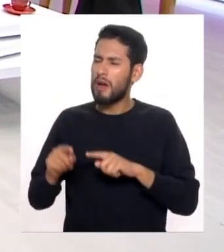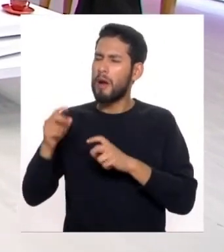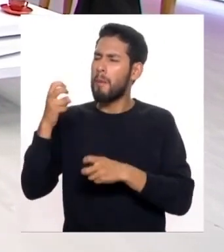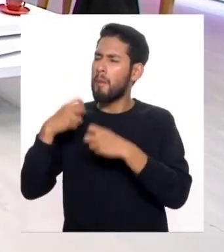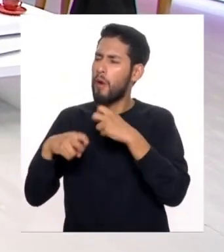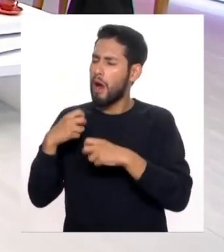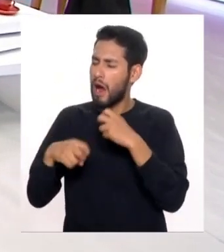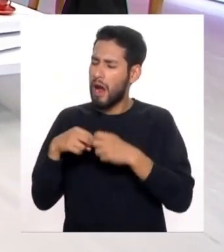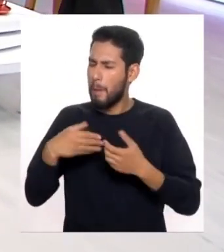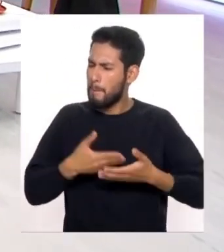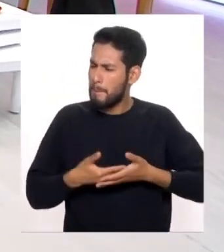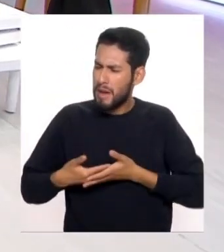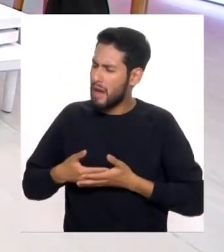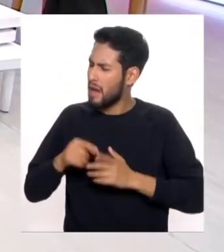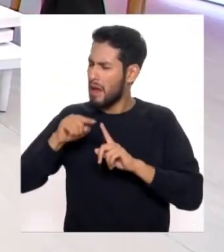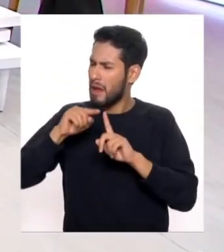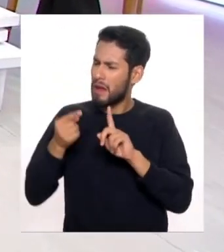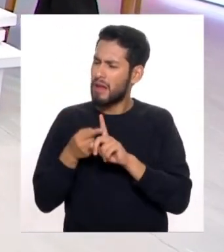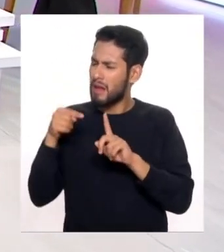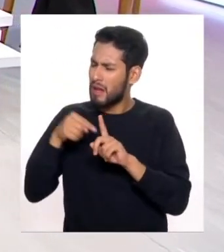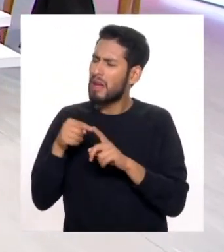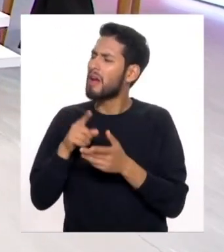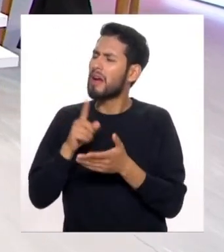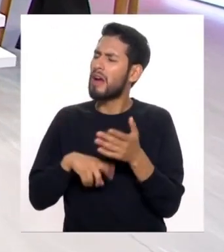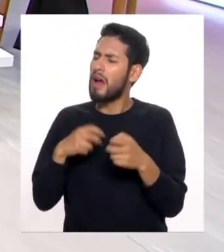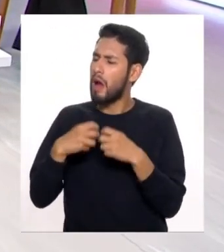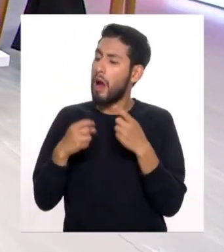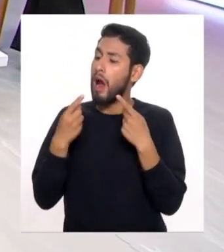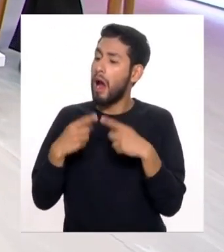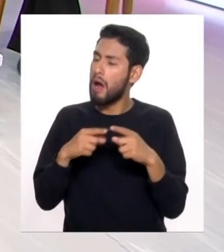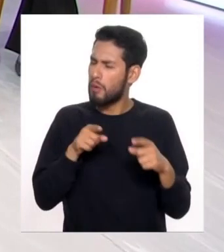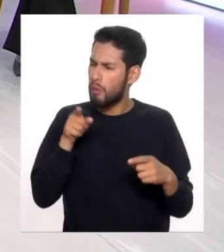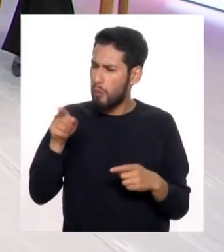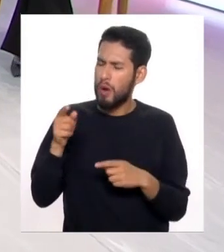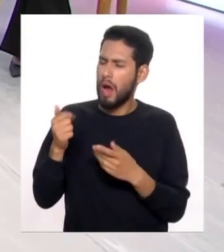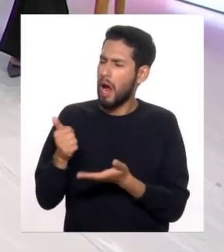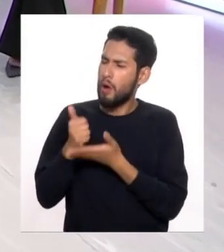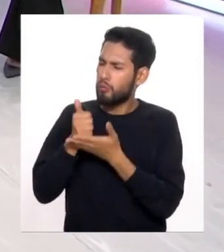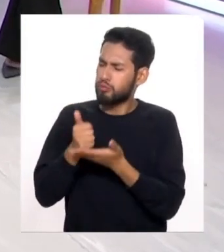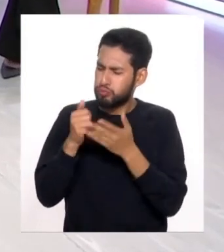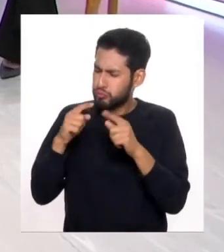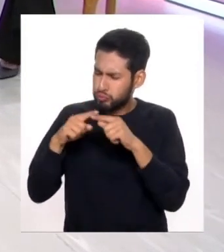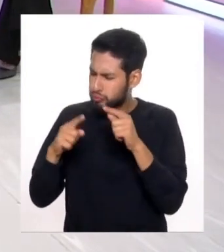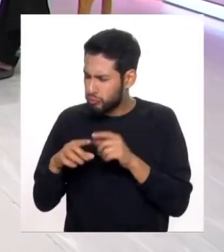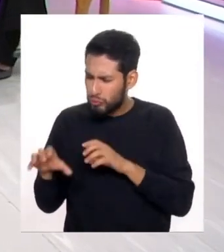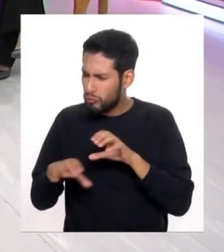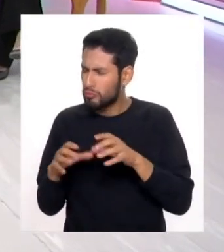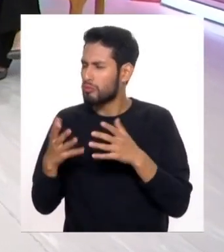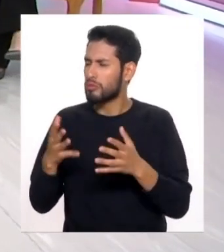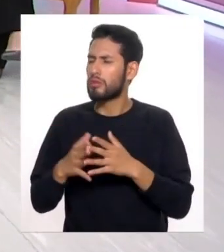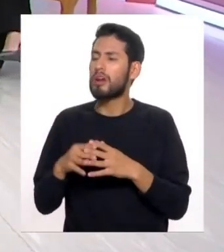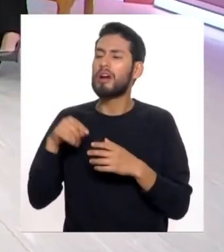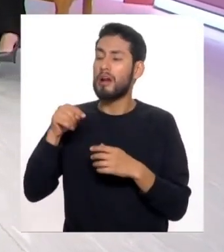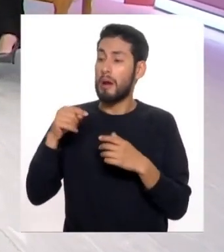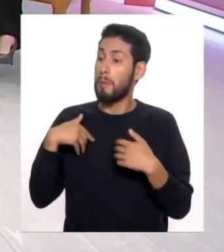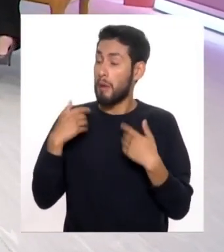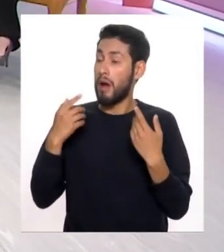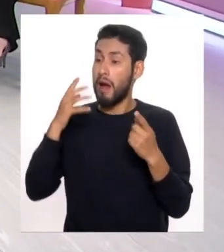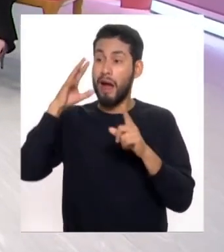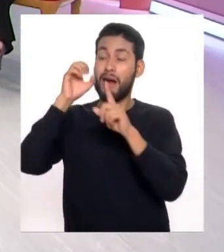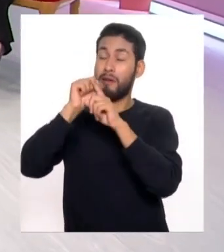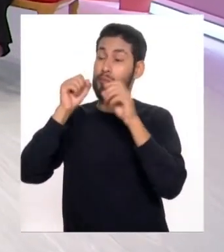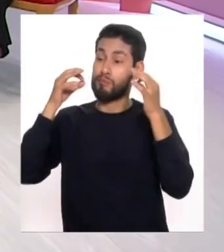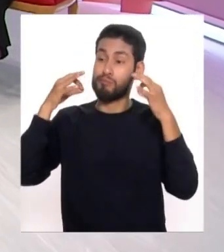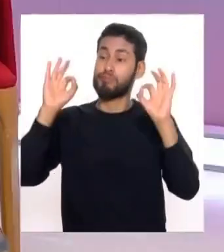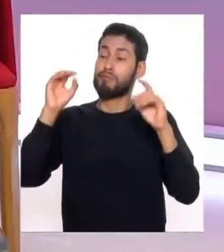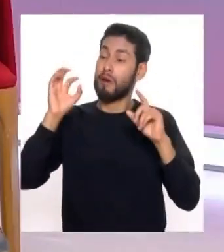en esta etapa del embarazo de una madre, ¿no? En la etapa prenatal, prenacimiento, con éxito